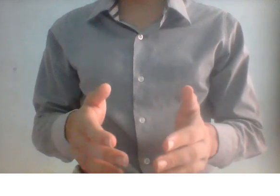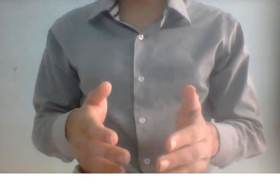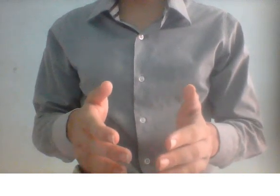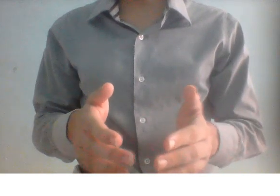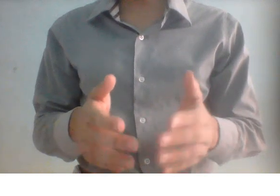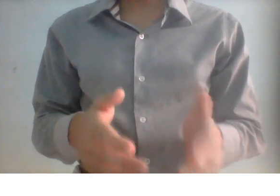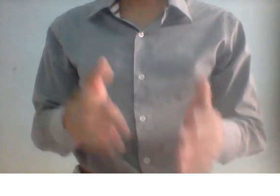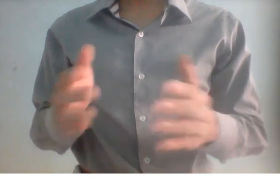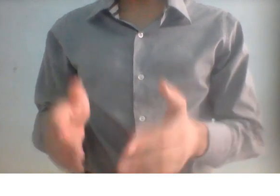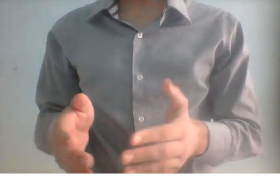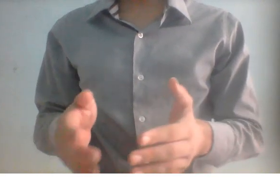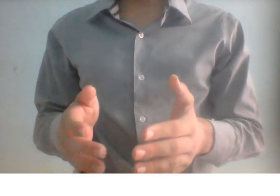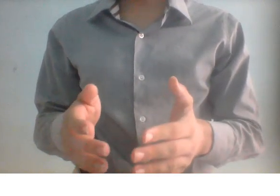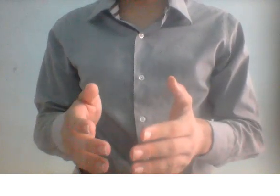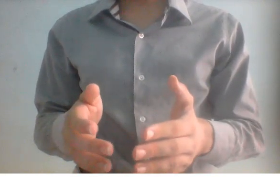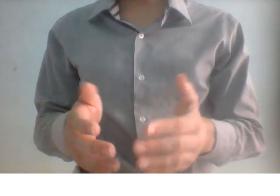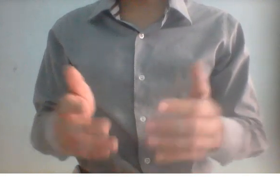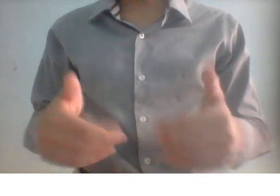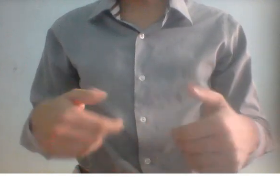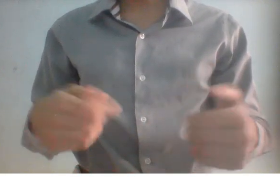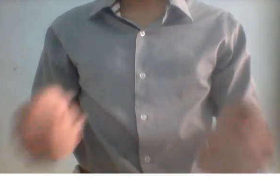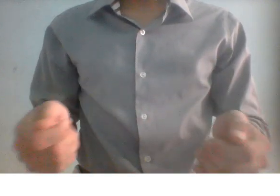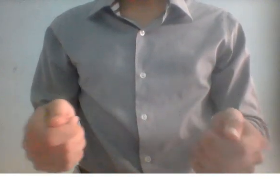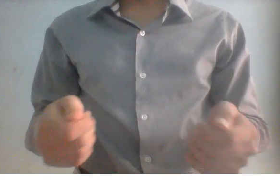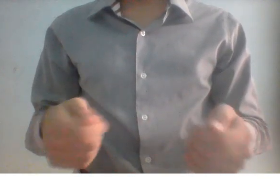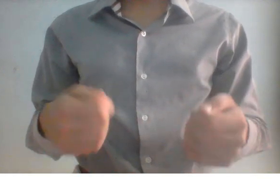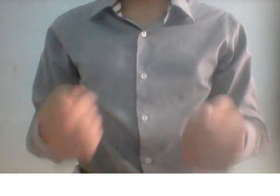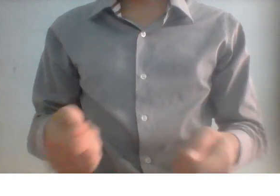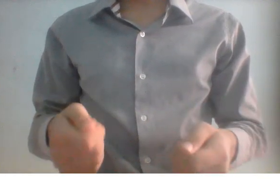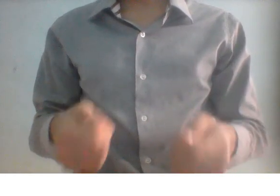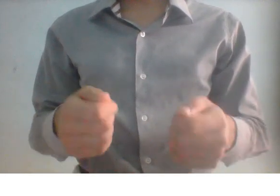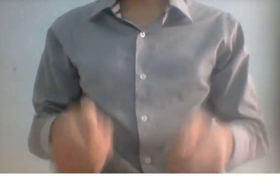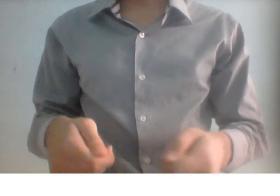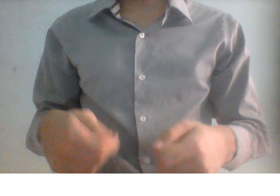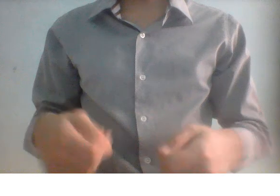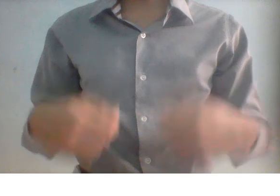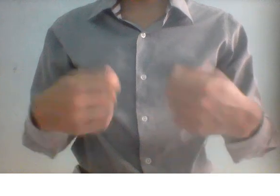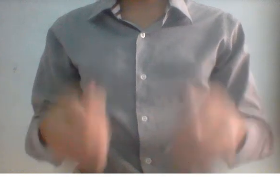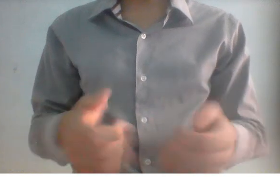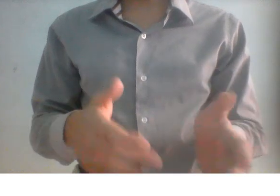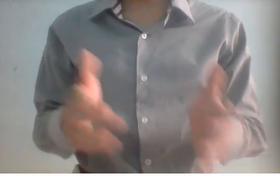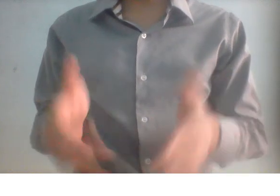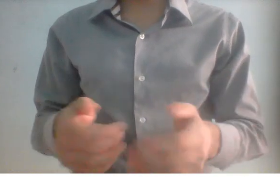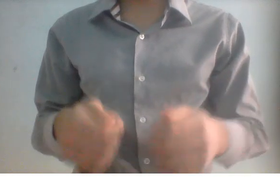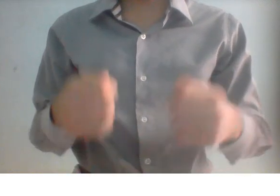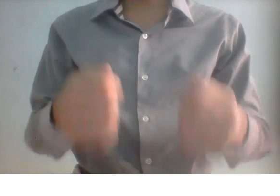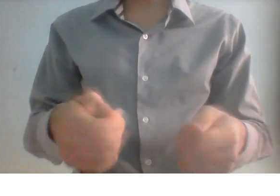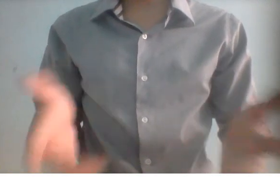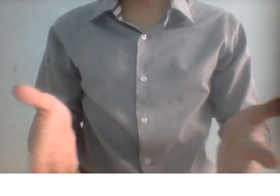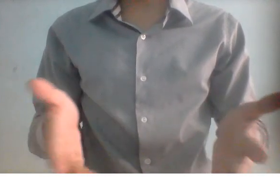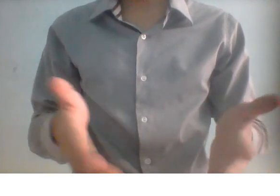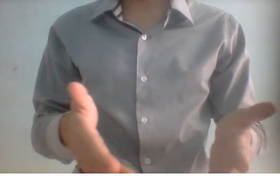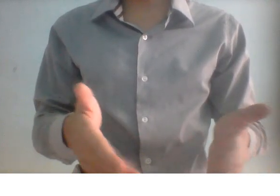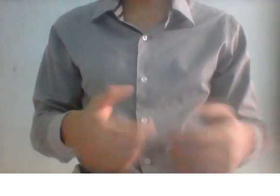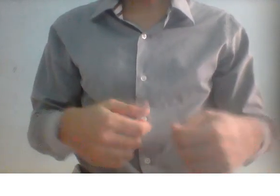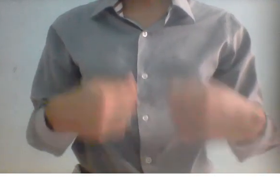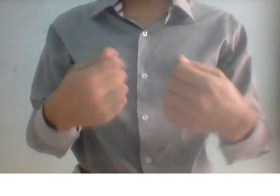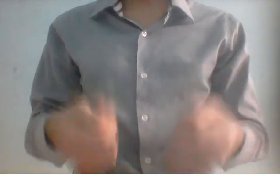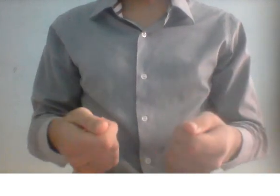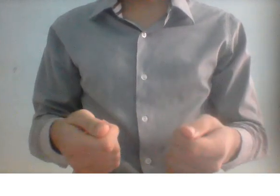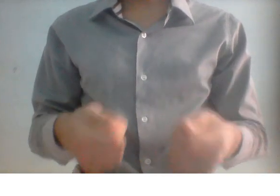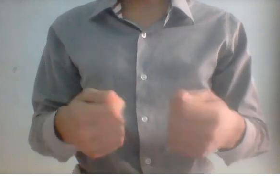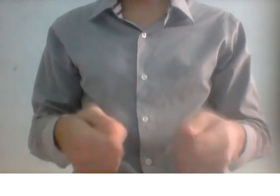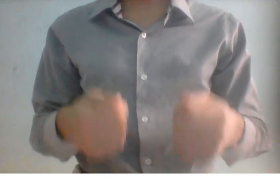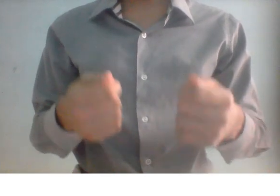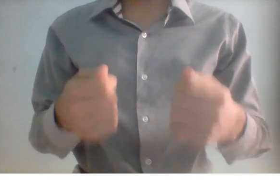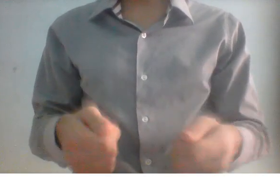pagar a las personas y eso también cuesta caro. No van a ser tan tontos para esperarse a que llegue otra empresa que le diga nosotros te suministramos, y esa